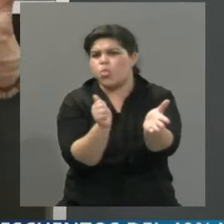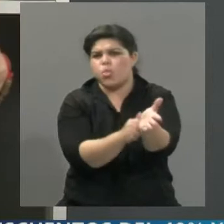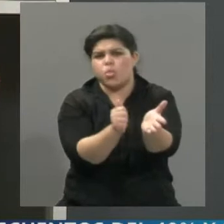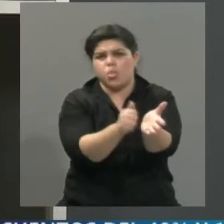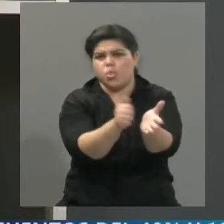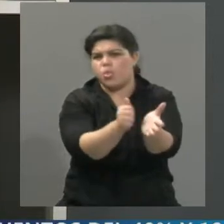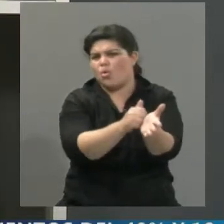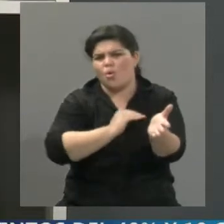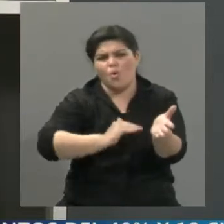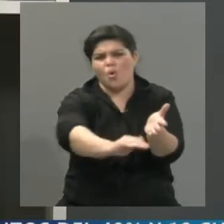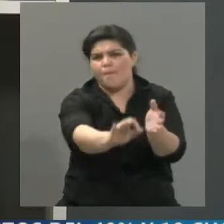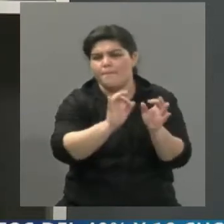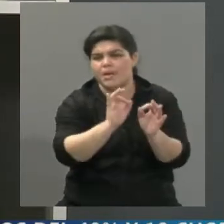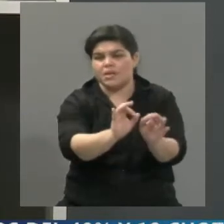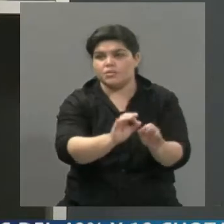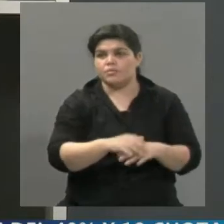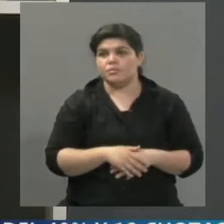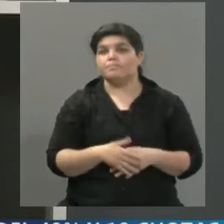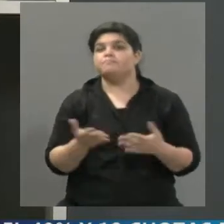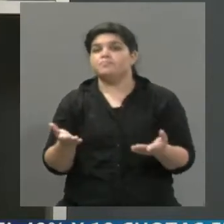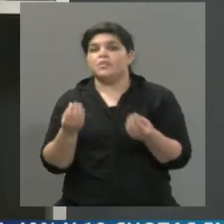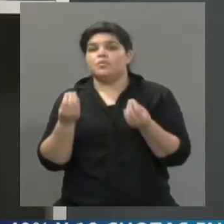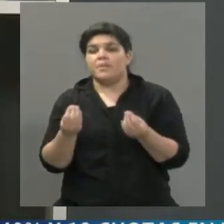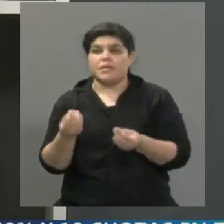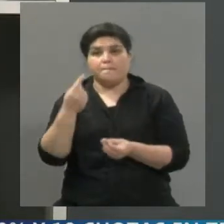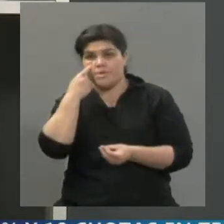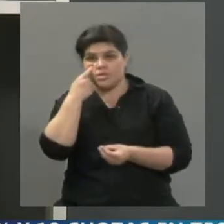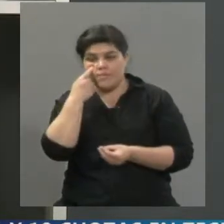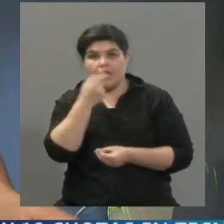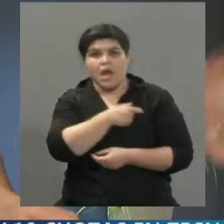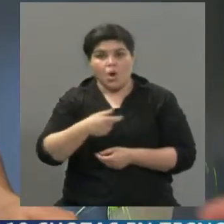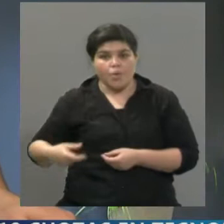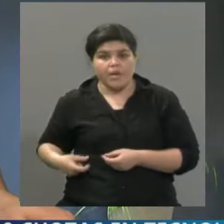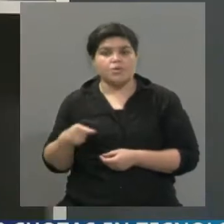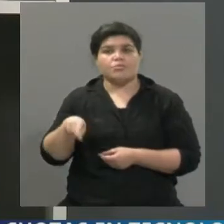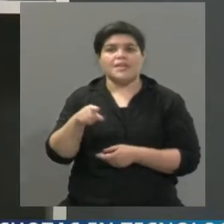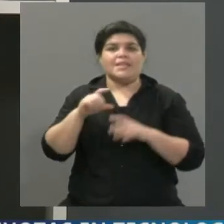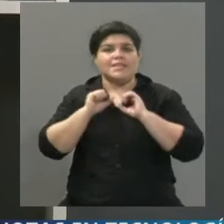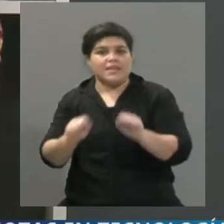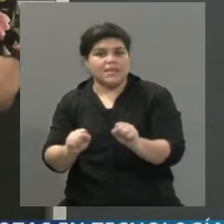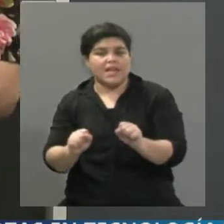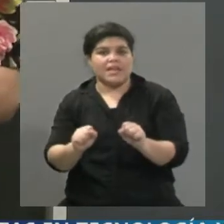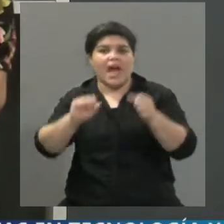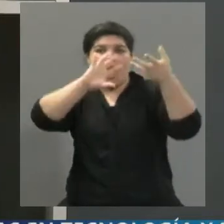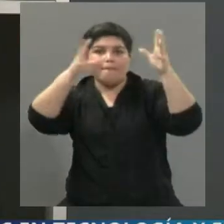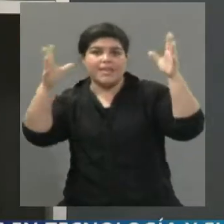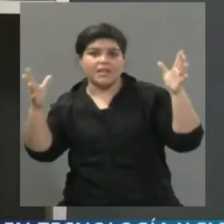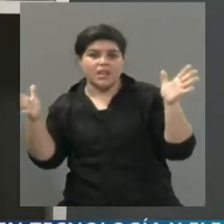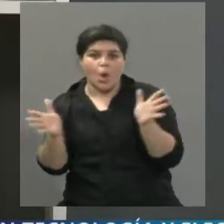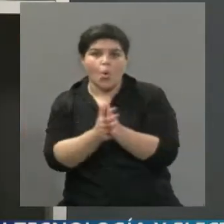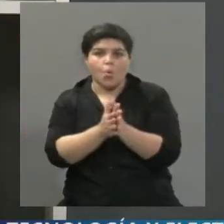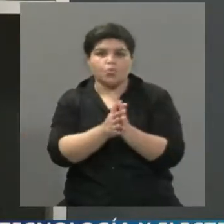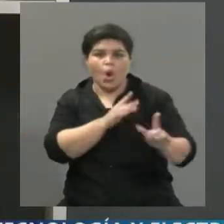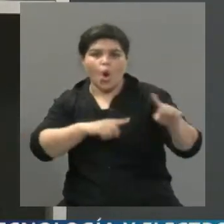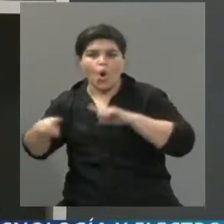de las obras, ya sea de los municipios o de la provincia. O de la misma Secretaría de Ambiente. Y la Secretaría de Ambiente, que tendrían que trabajar de manera coordinada para ver